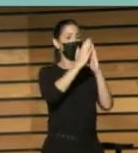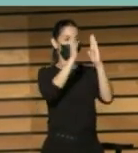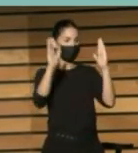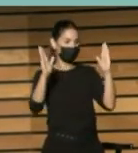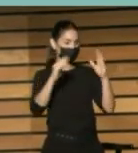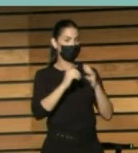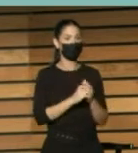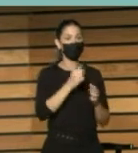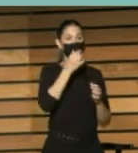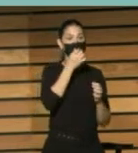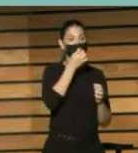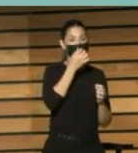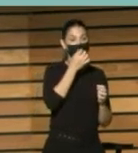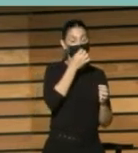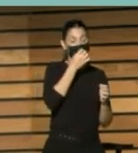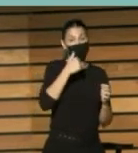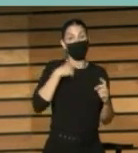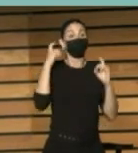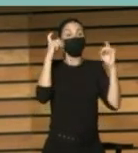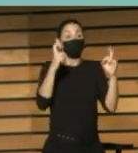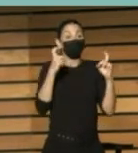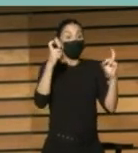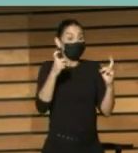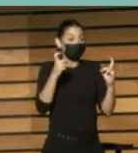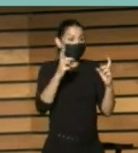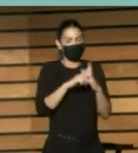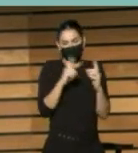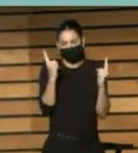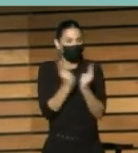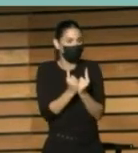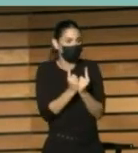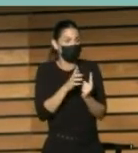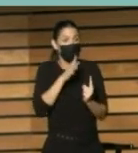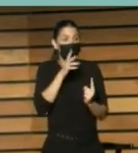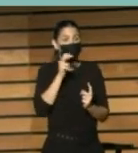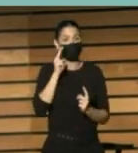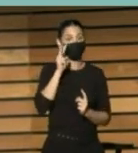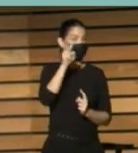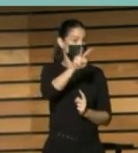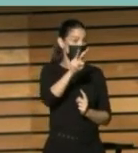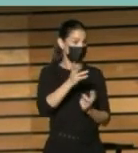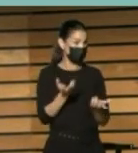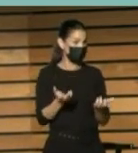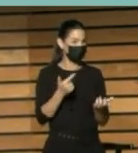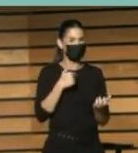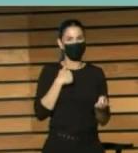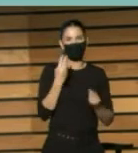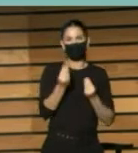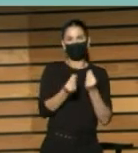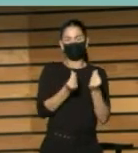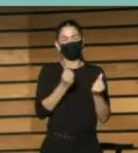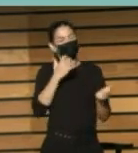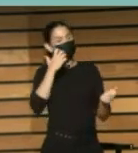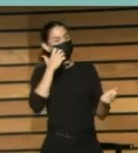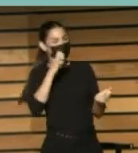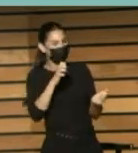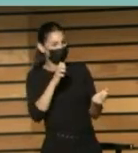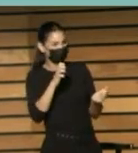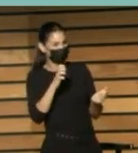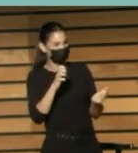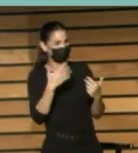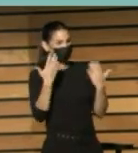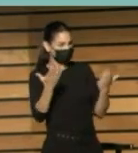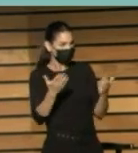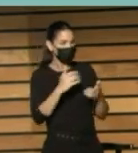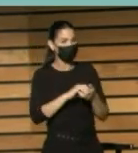os veo y porque digitalmente pues creo que falta ese calor de la presencialidad. Y además